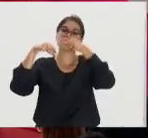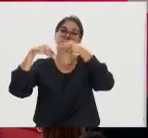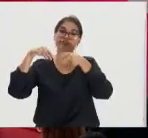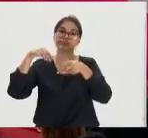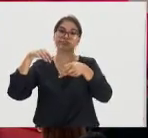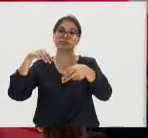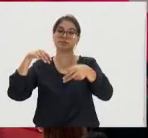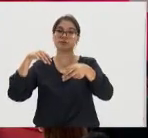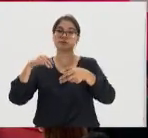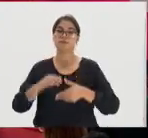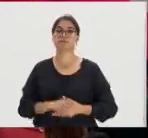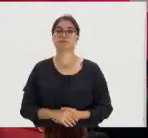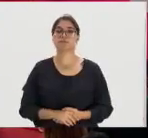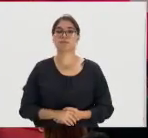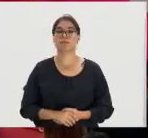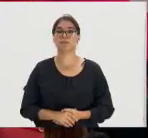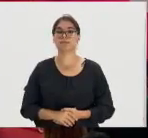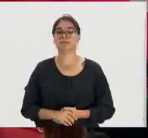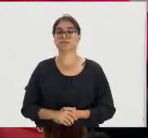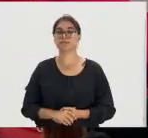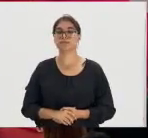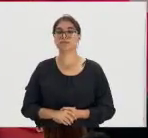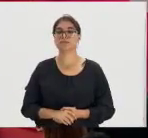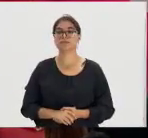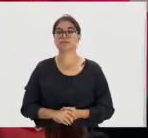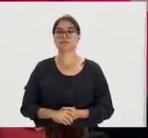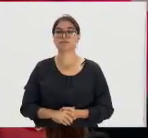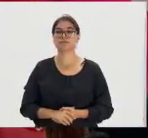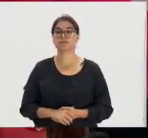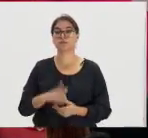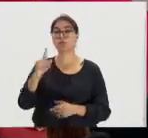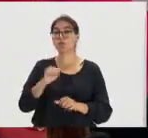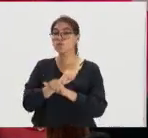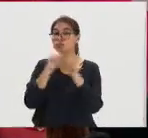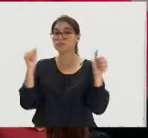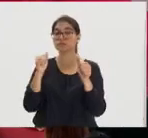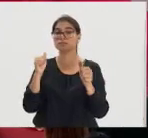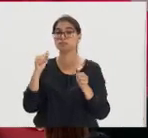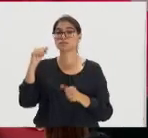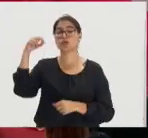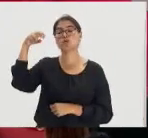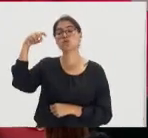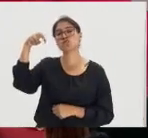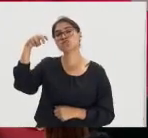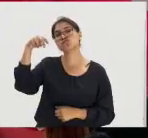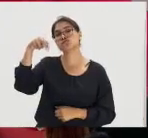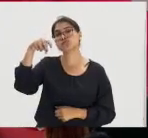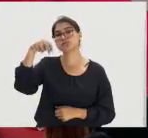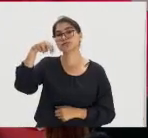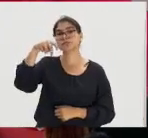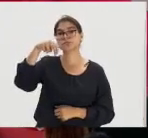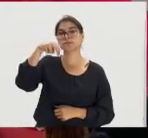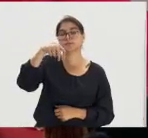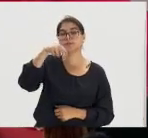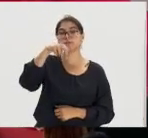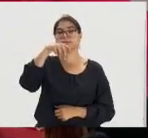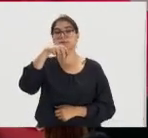Una vez, 9 de la mañana. Bajé por la bajada, 11:15.